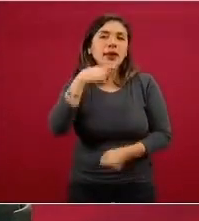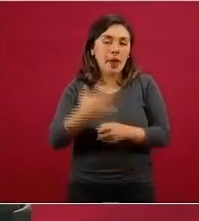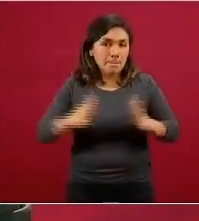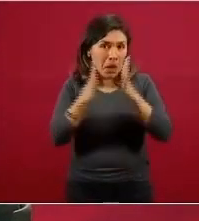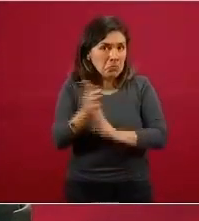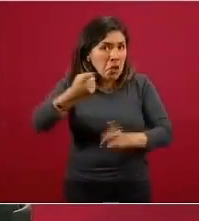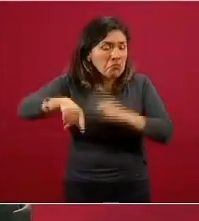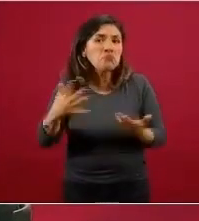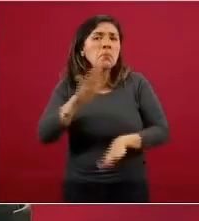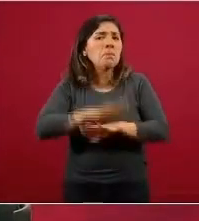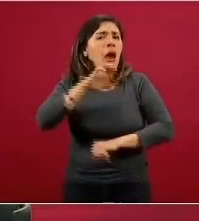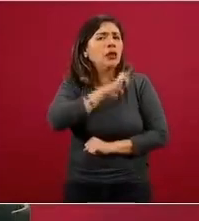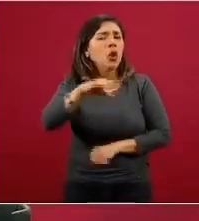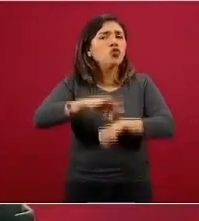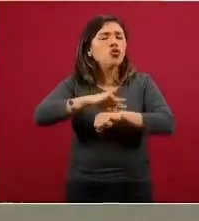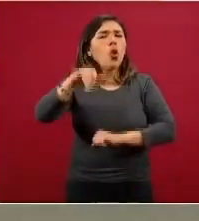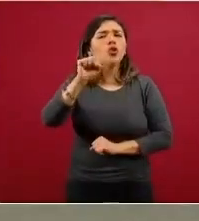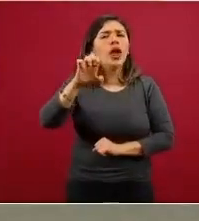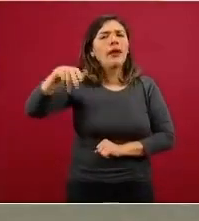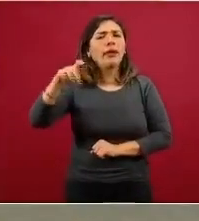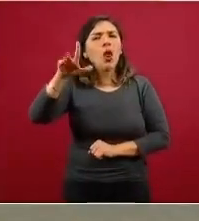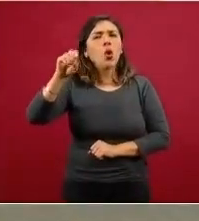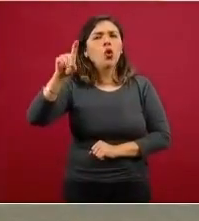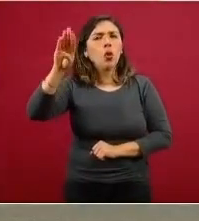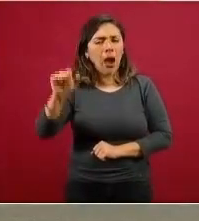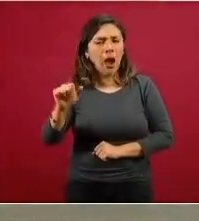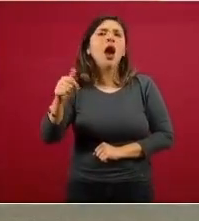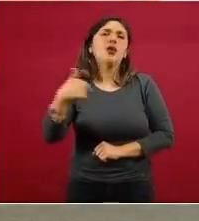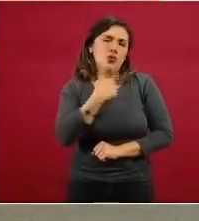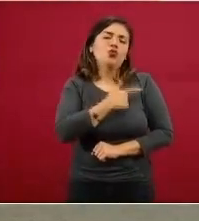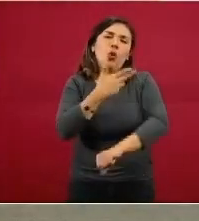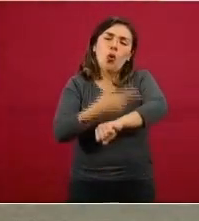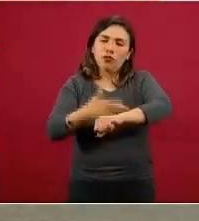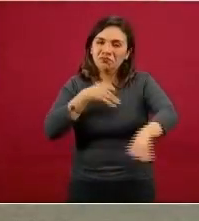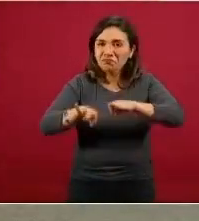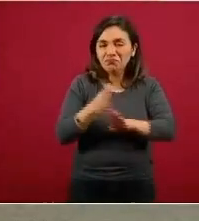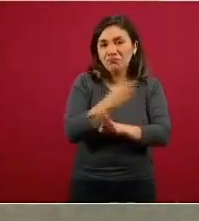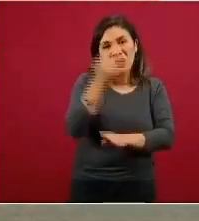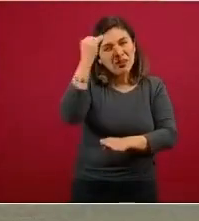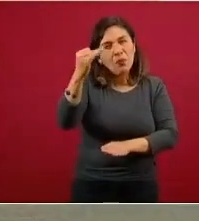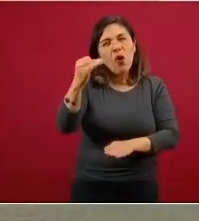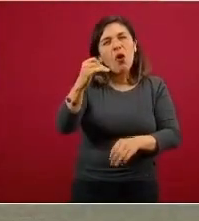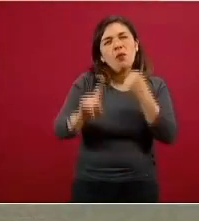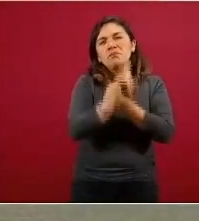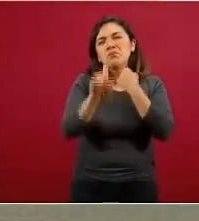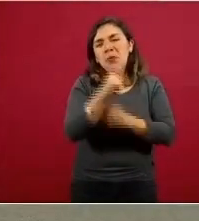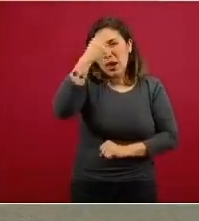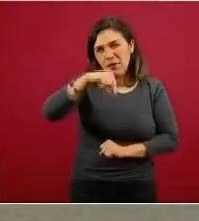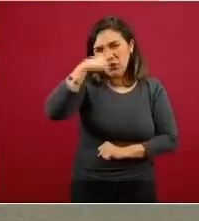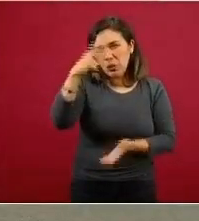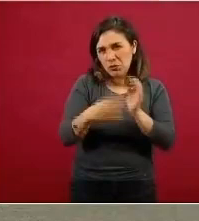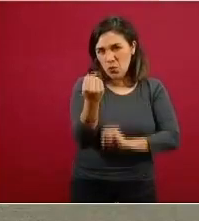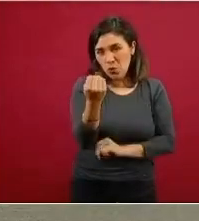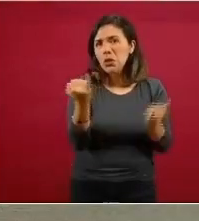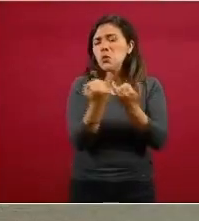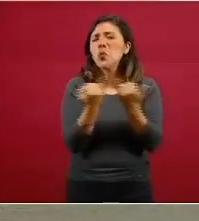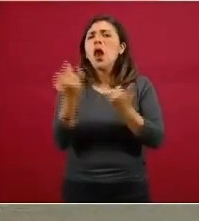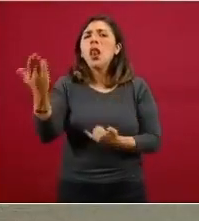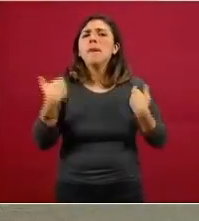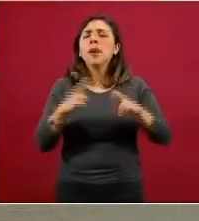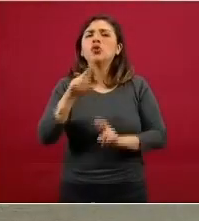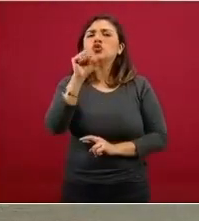que participaron, y en especial al doctor José Ángel Córdoba Villalobos, con quien tuve el honor de trabajar durante la pandemia de la influenza 2009, igualmente el